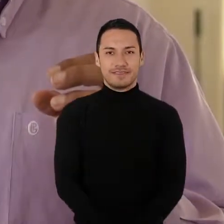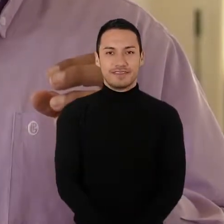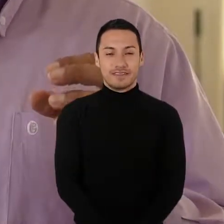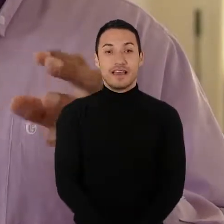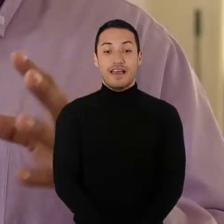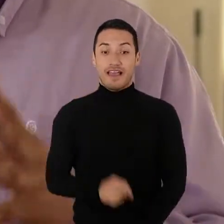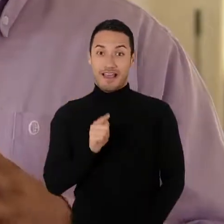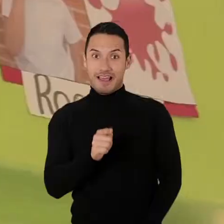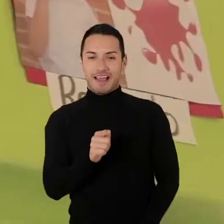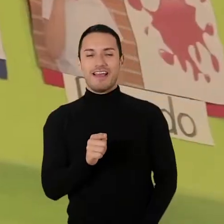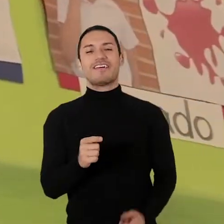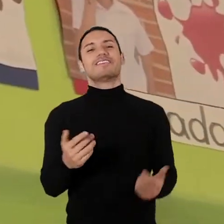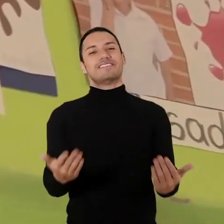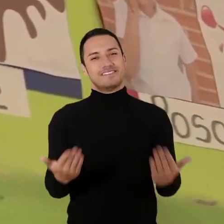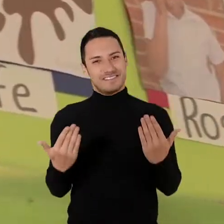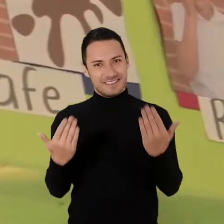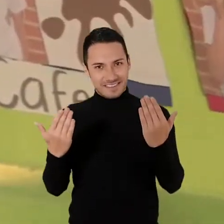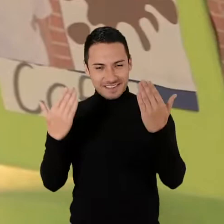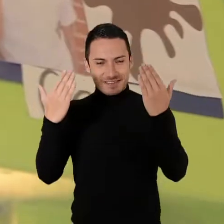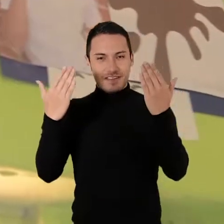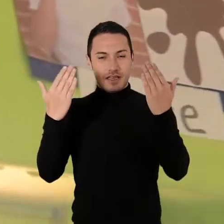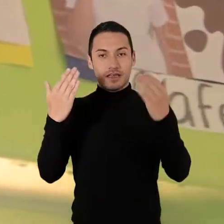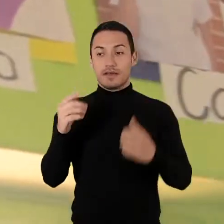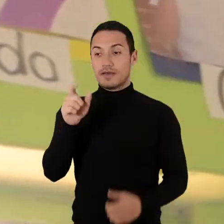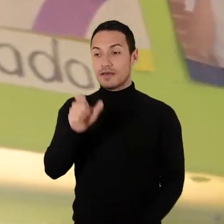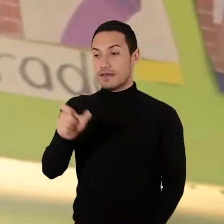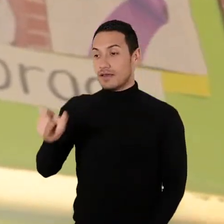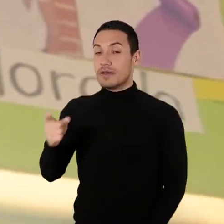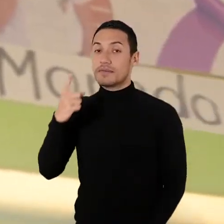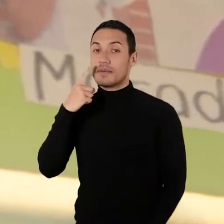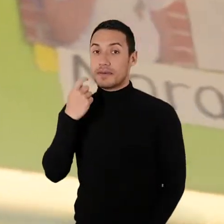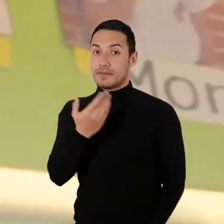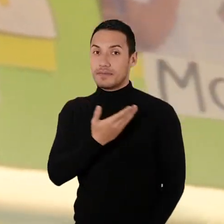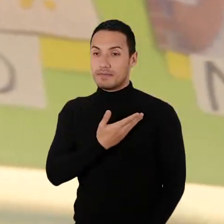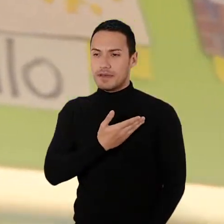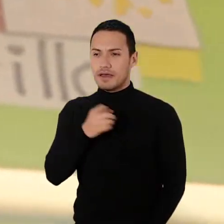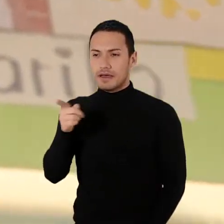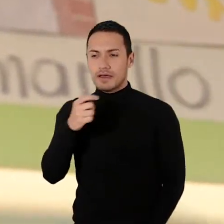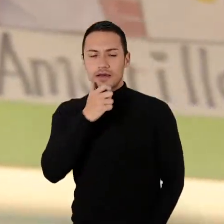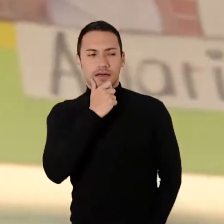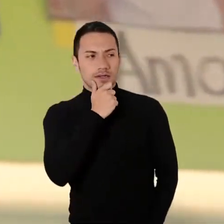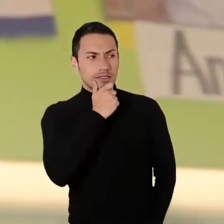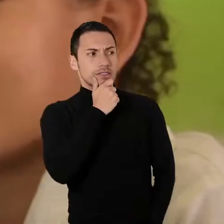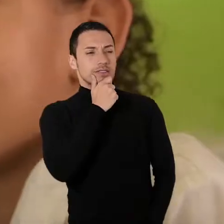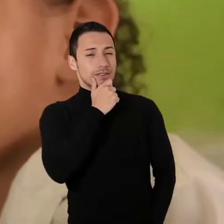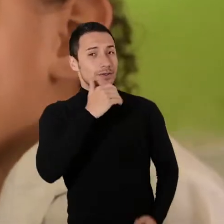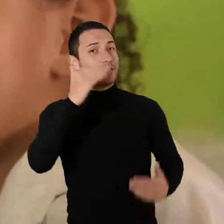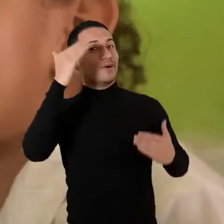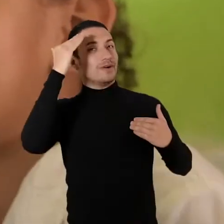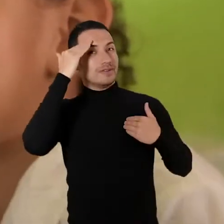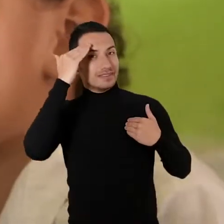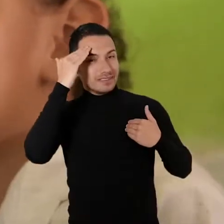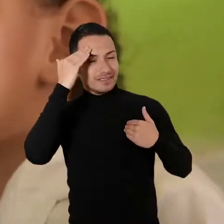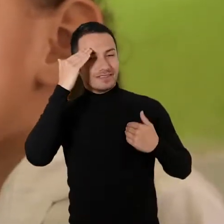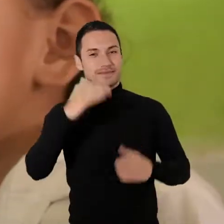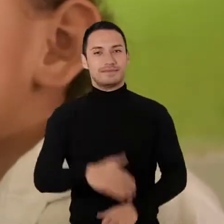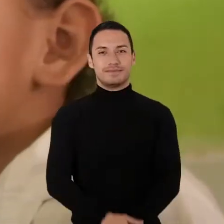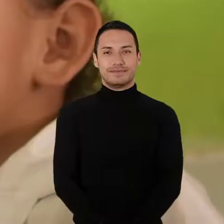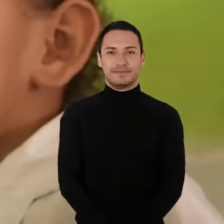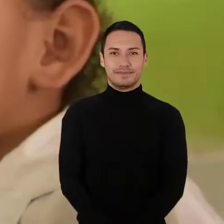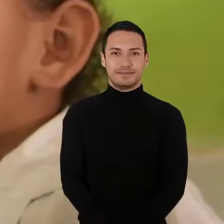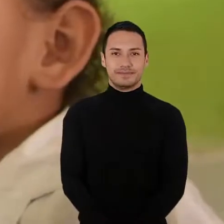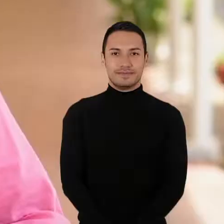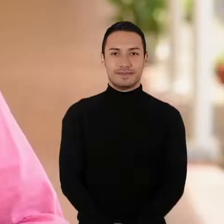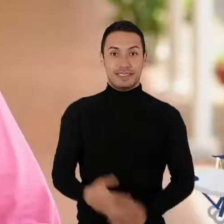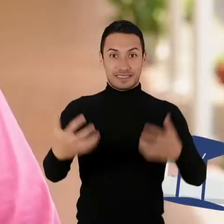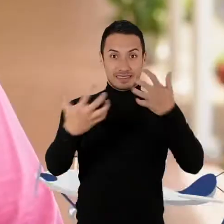particulares de los estudiantes. Y eso nos ha servido como para que los padres de familia tomen un poco más